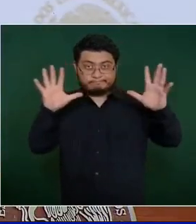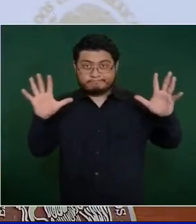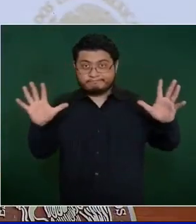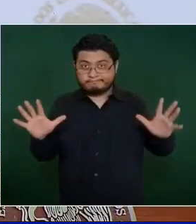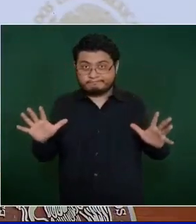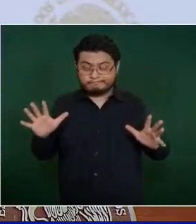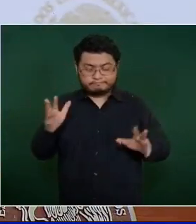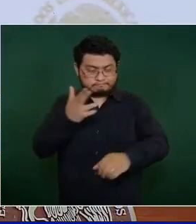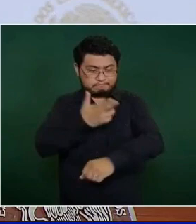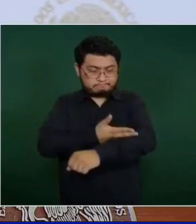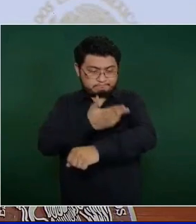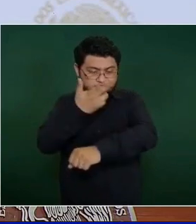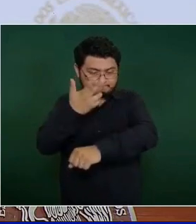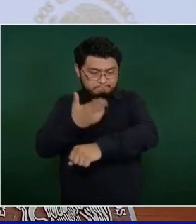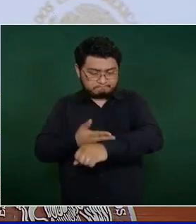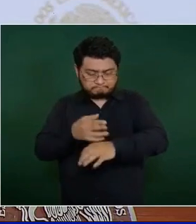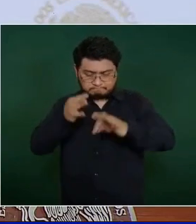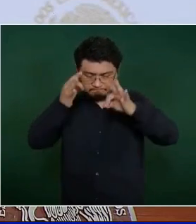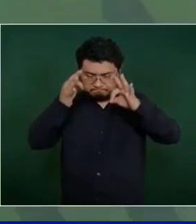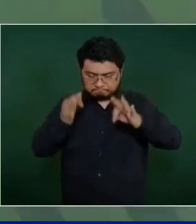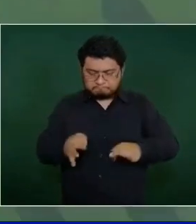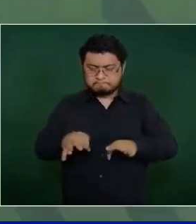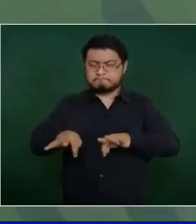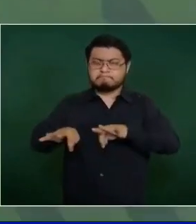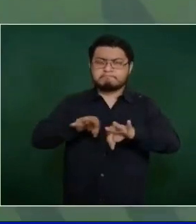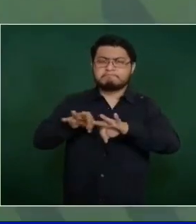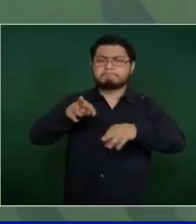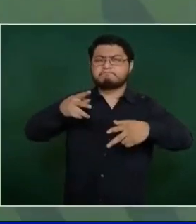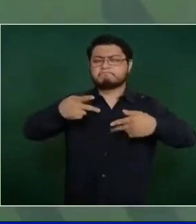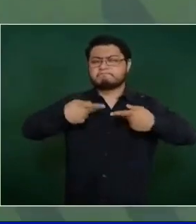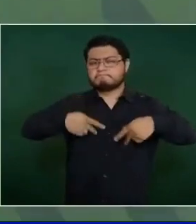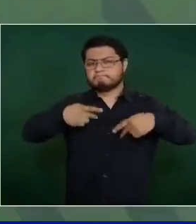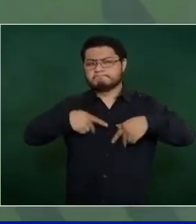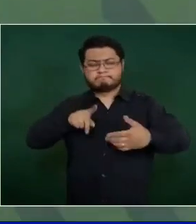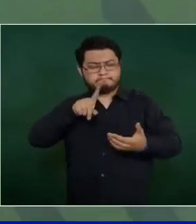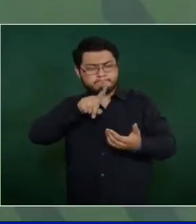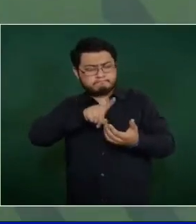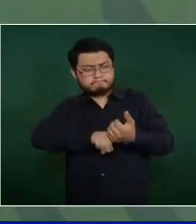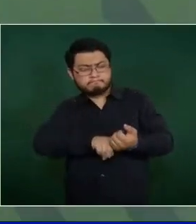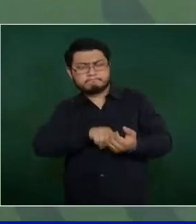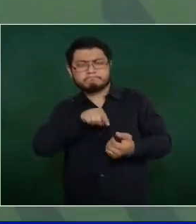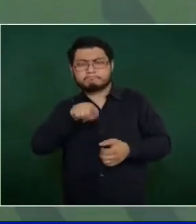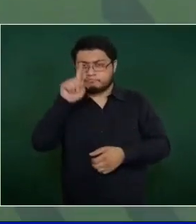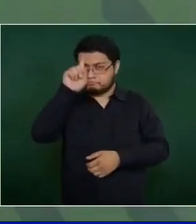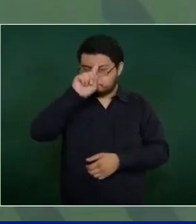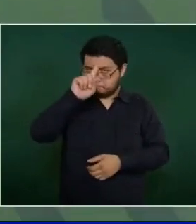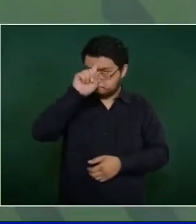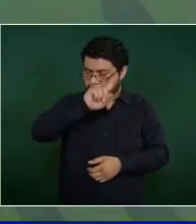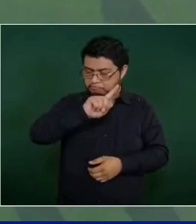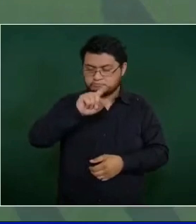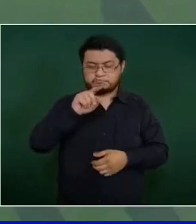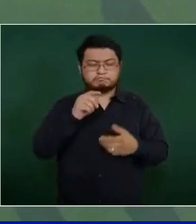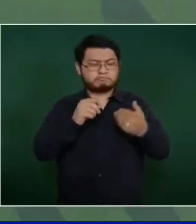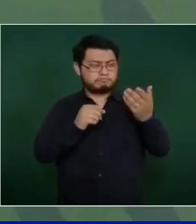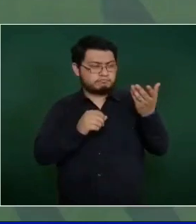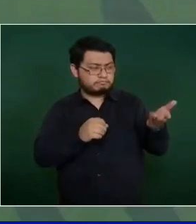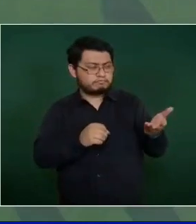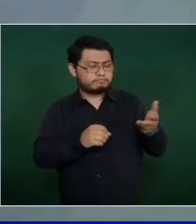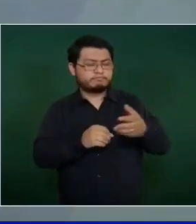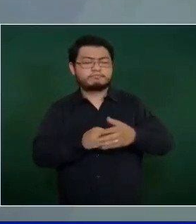con gente íntegra en los consejos, en los